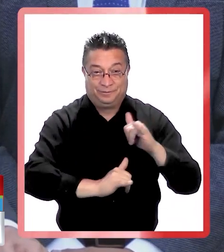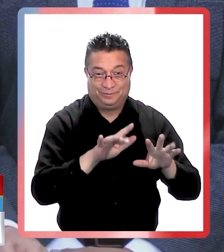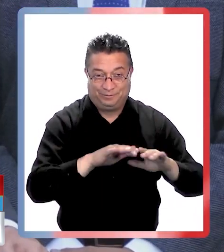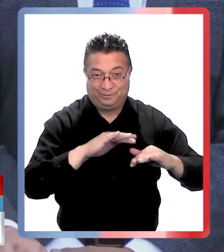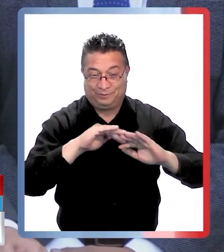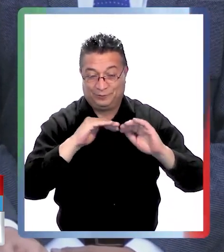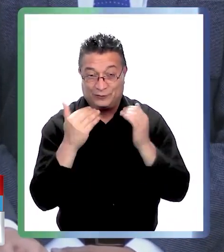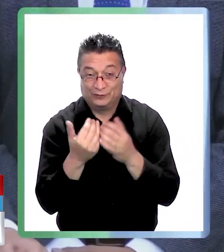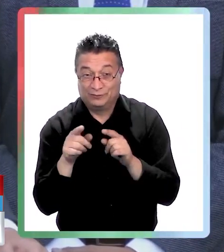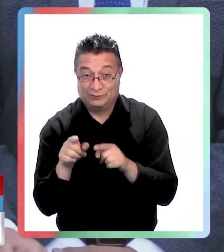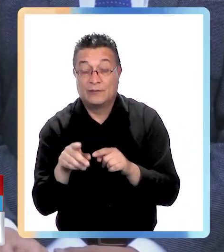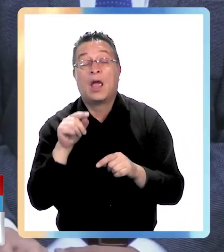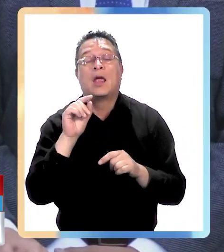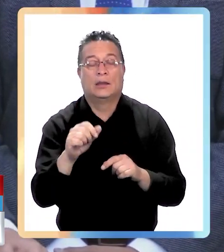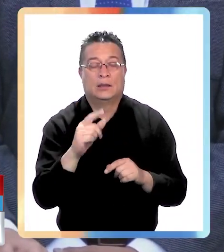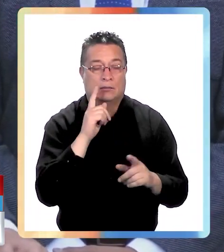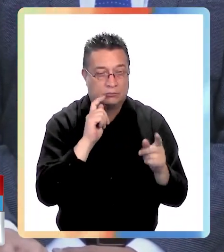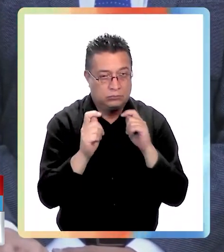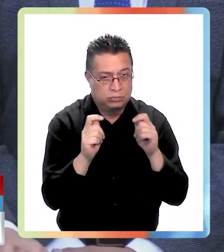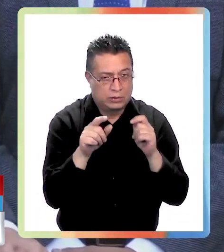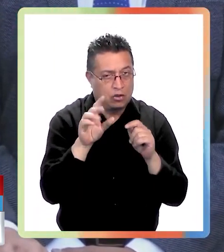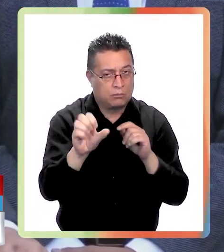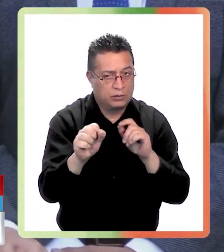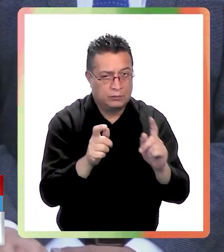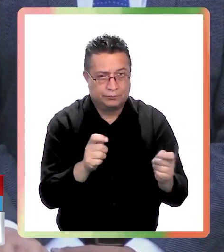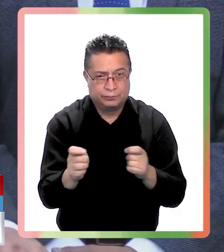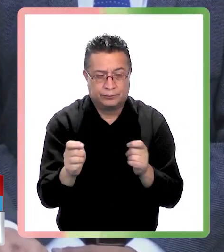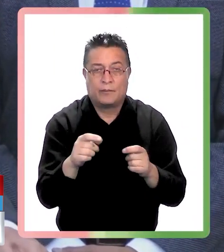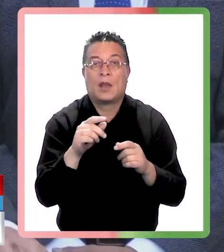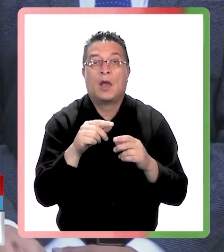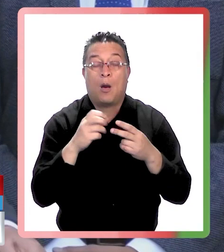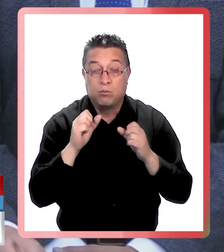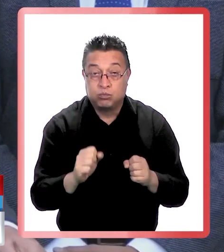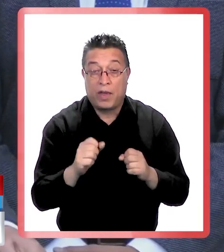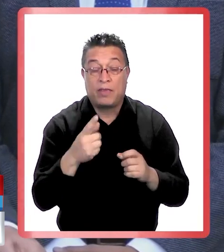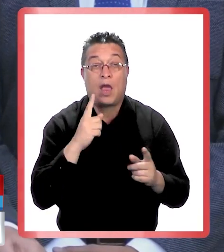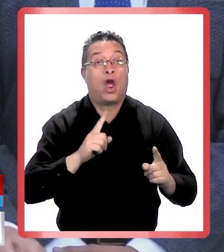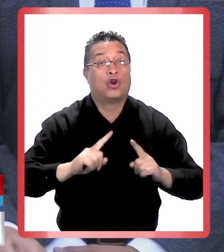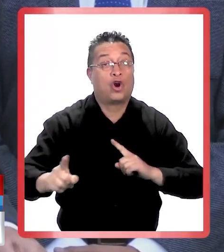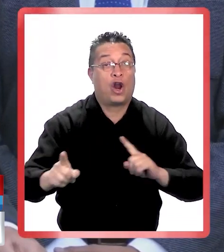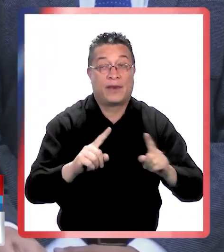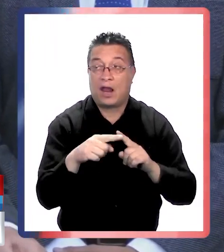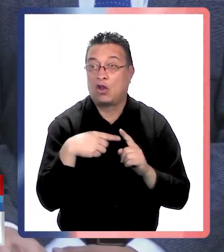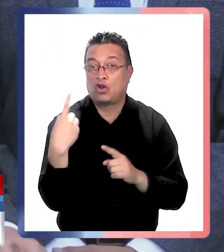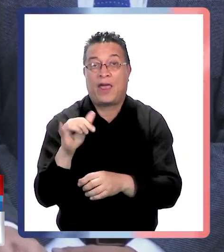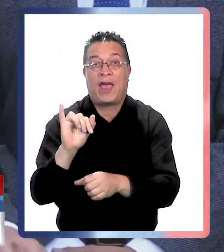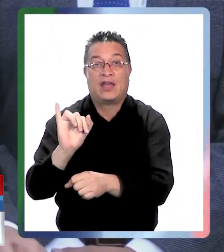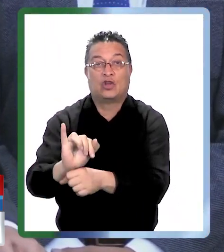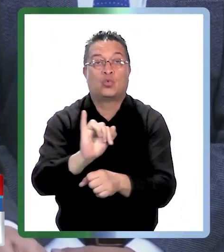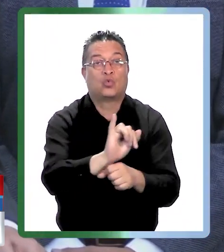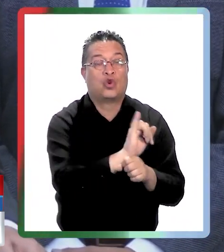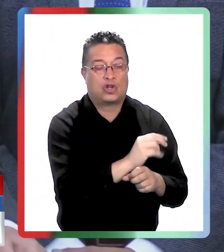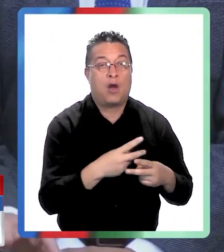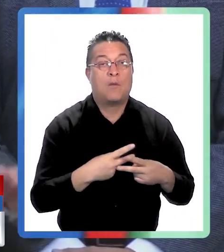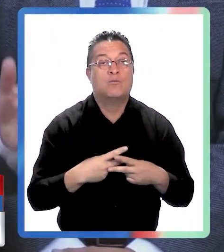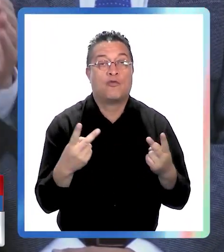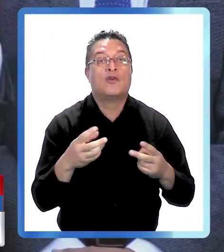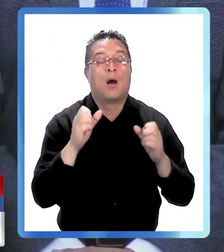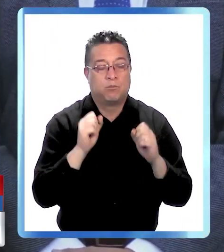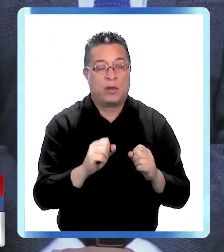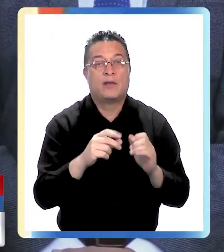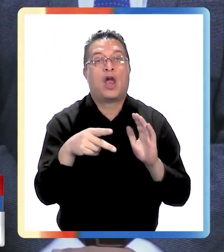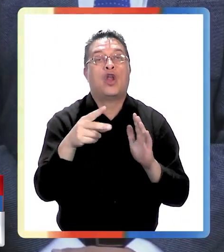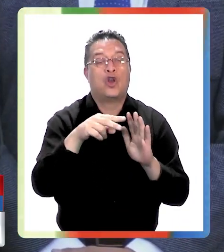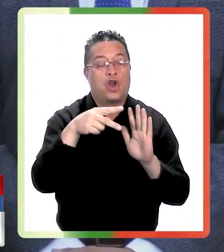informática, va a poder gestionar los riesgos en materia informática, va a poder coordinar a todas las instituciones públicas, va a